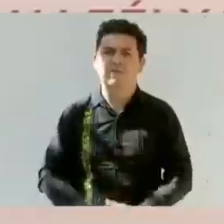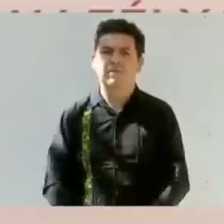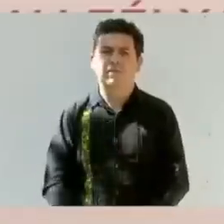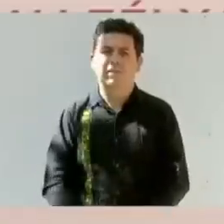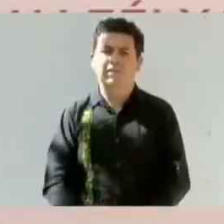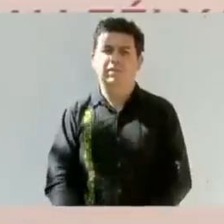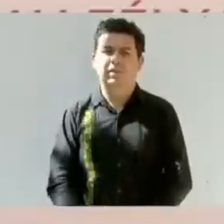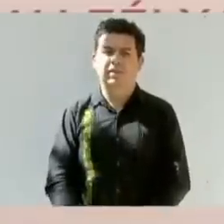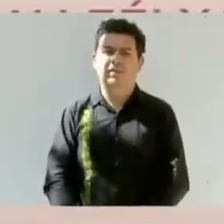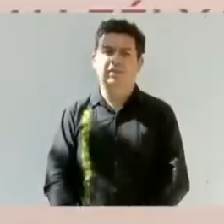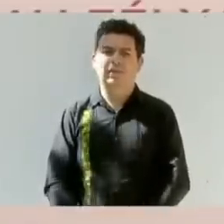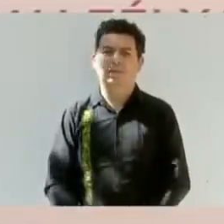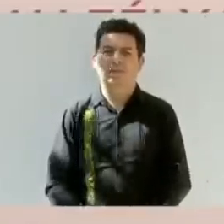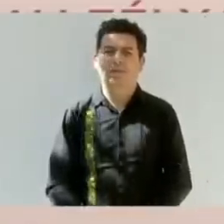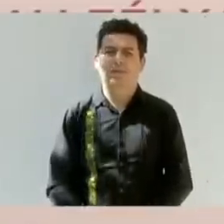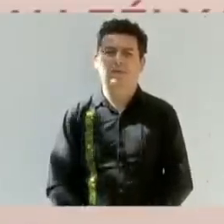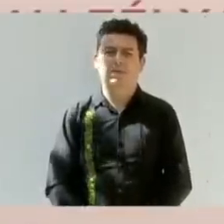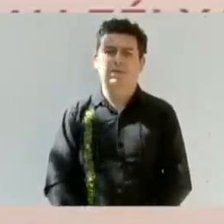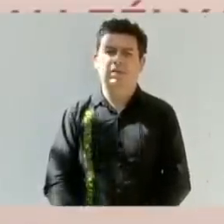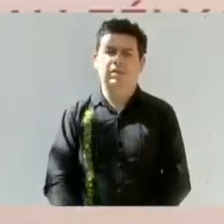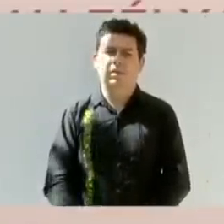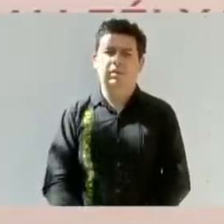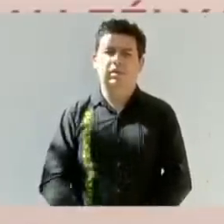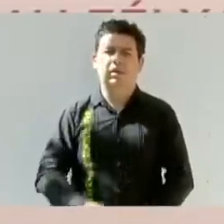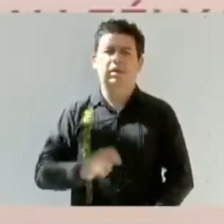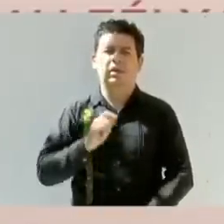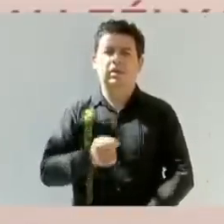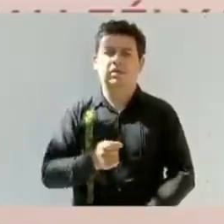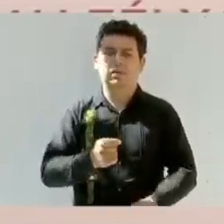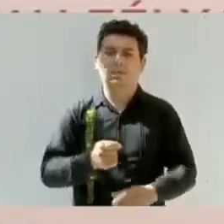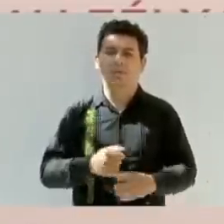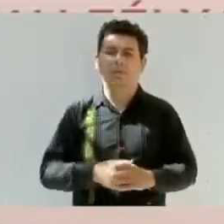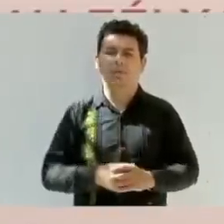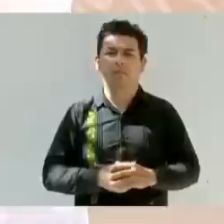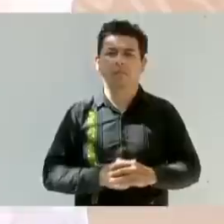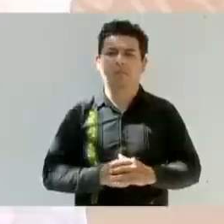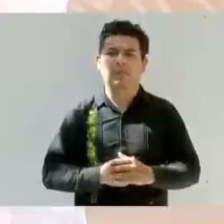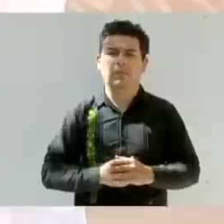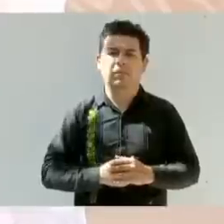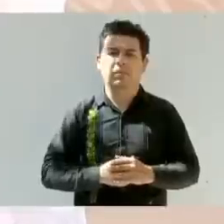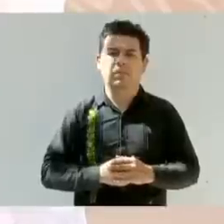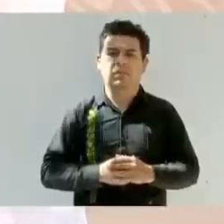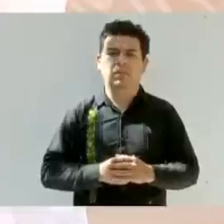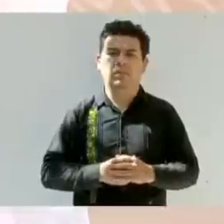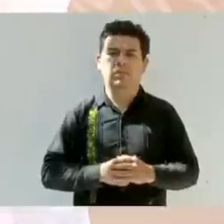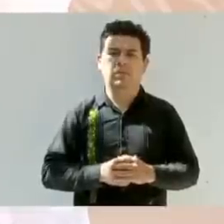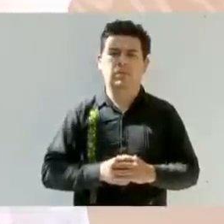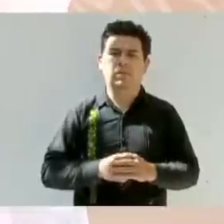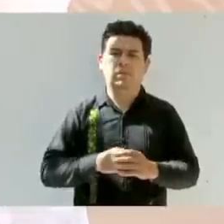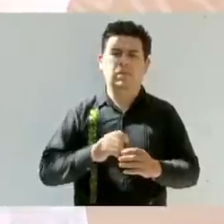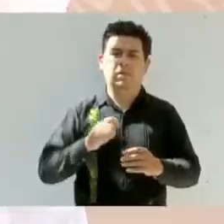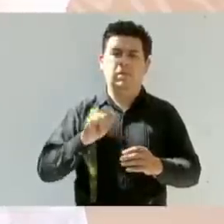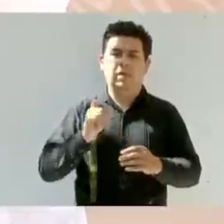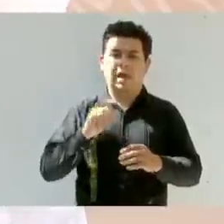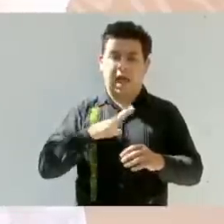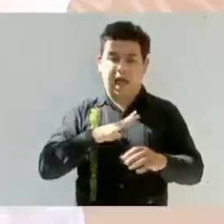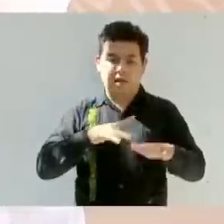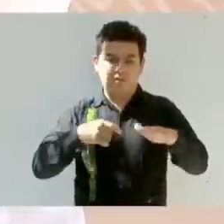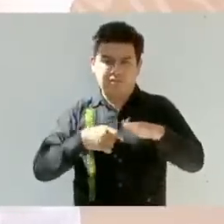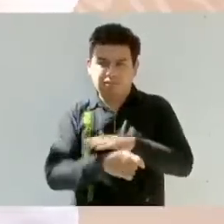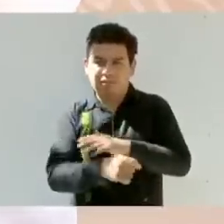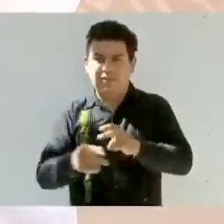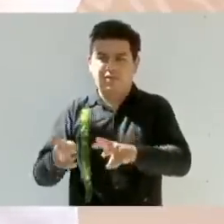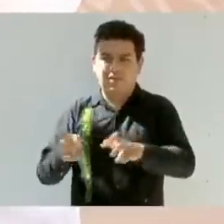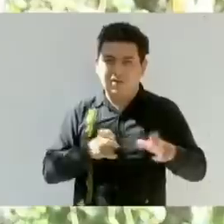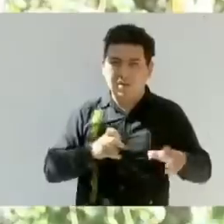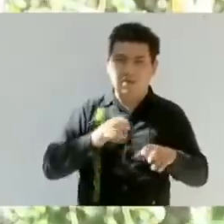Consiste en que no haya corrupción y que no haya lujos en el gobierno.